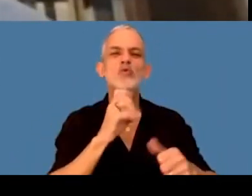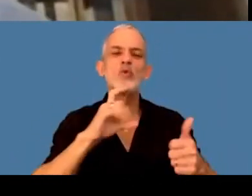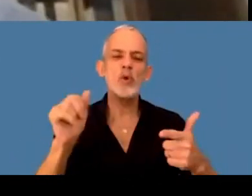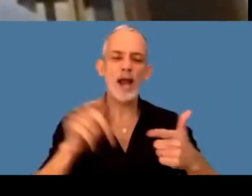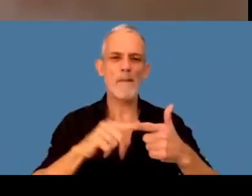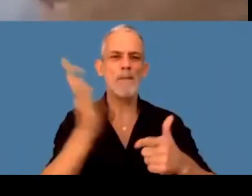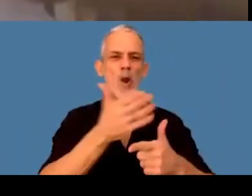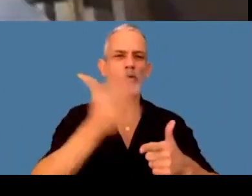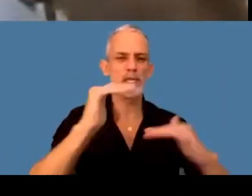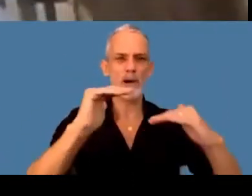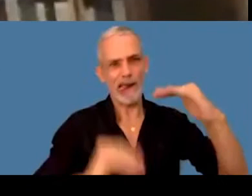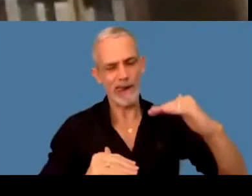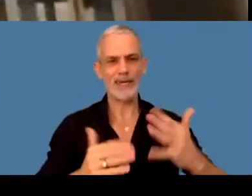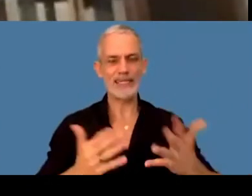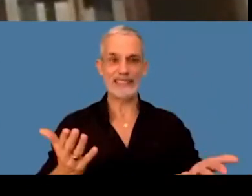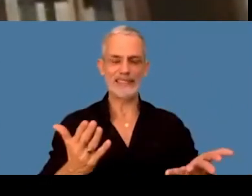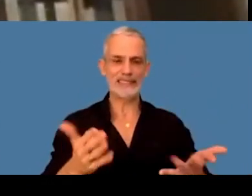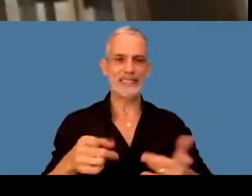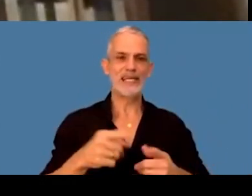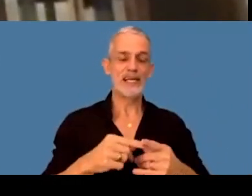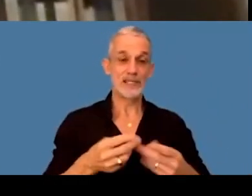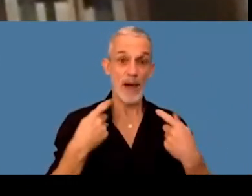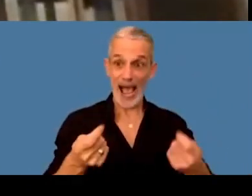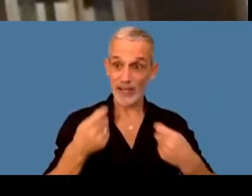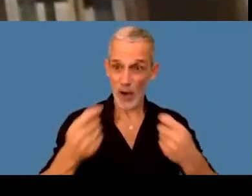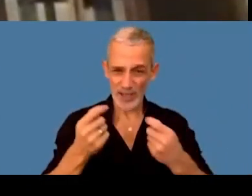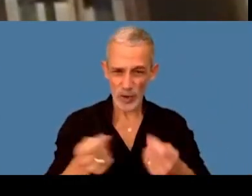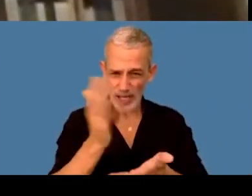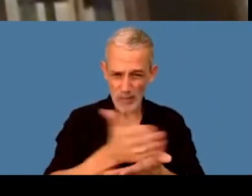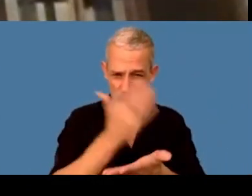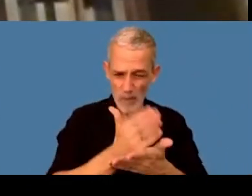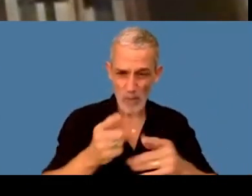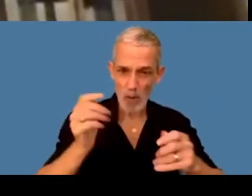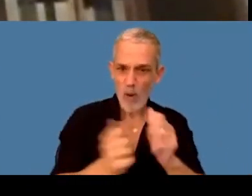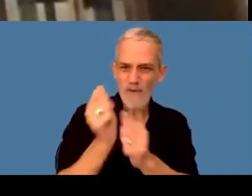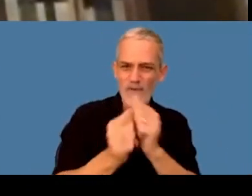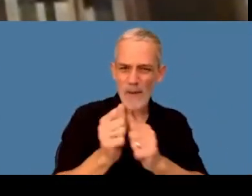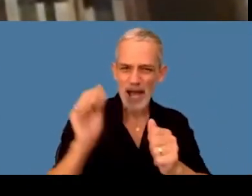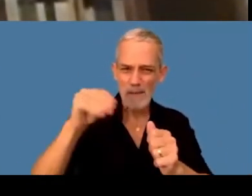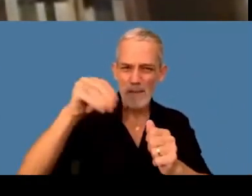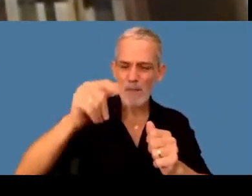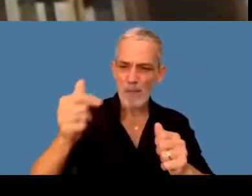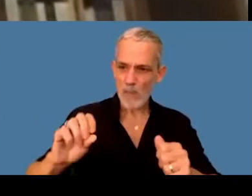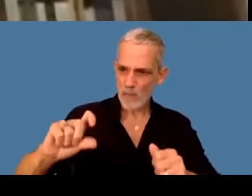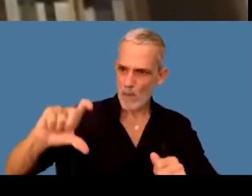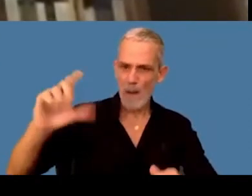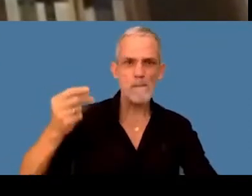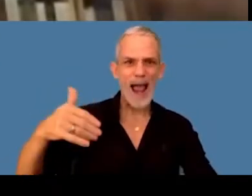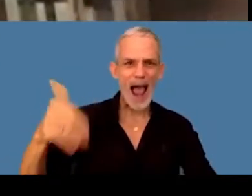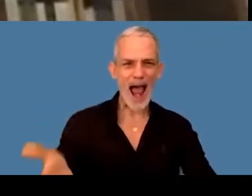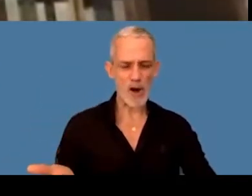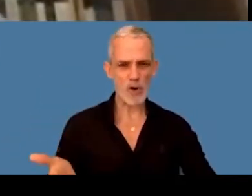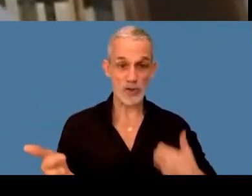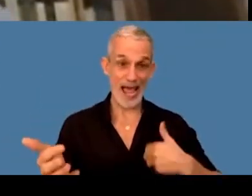desequilibrada, que hace que cada vez los insumos para profundizar el proceso de industrialización sean más caros. Y la Argentina